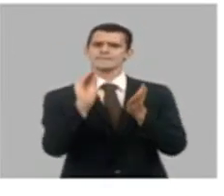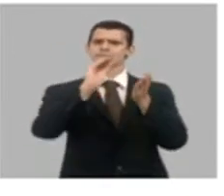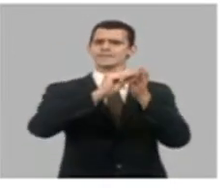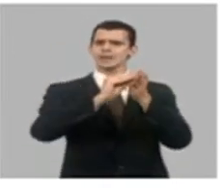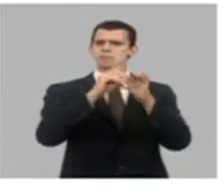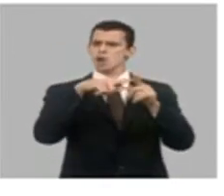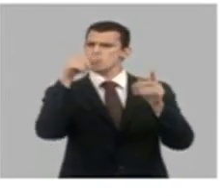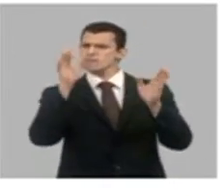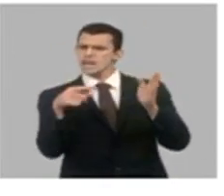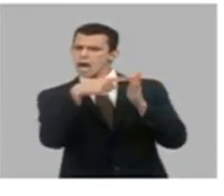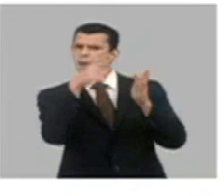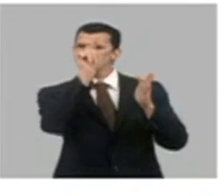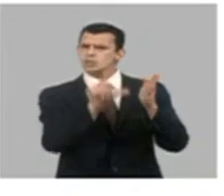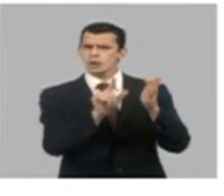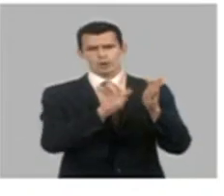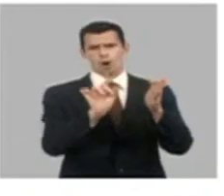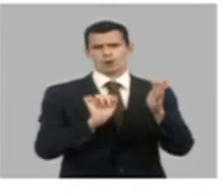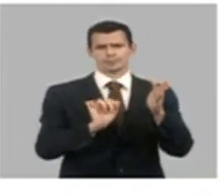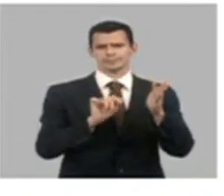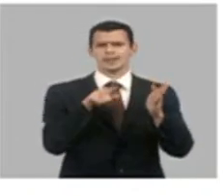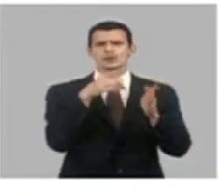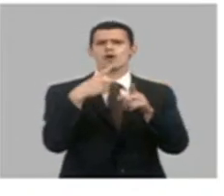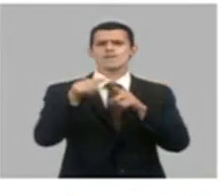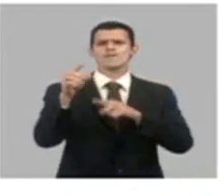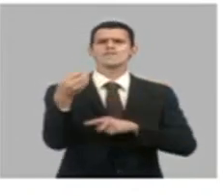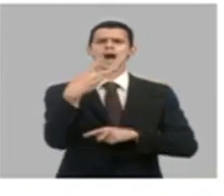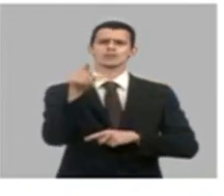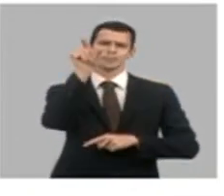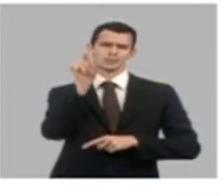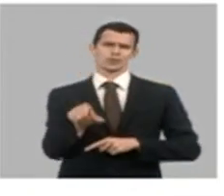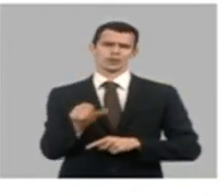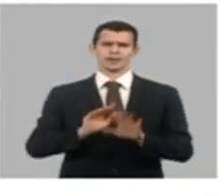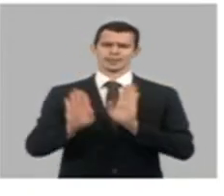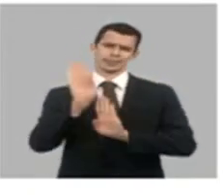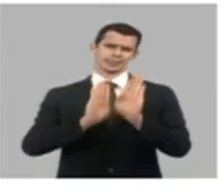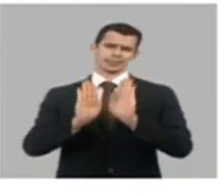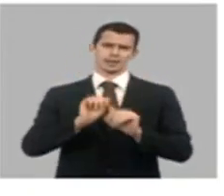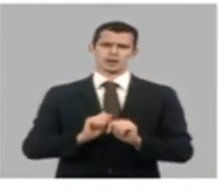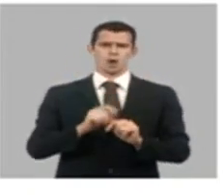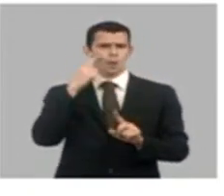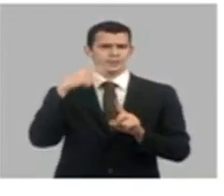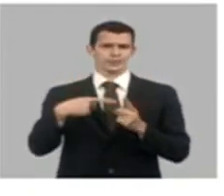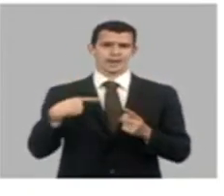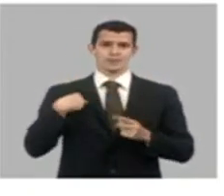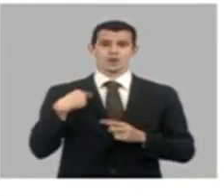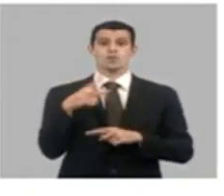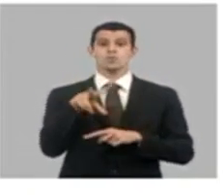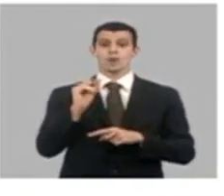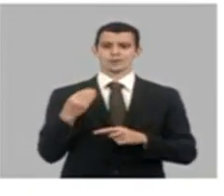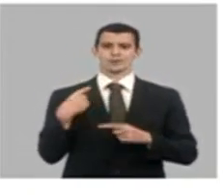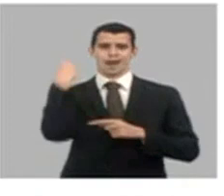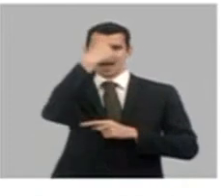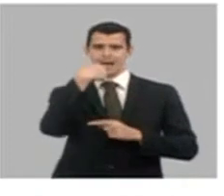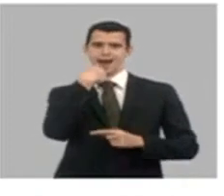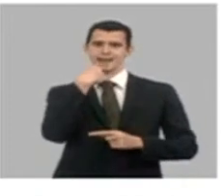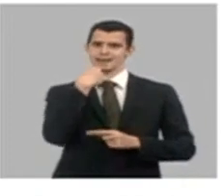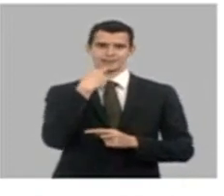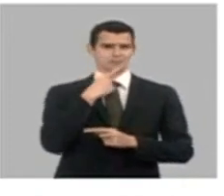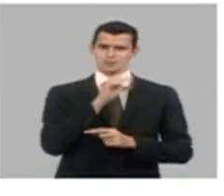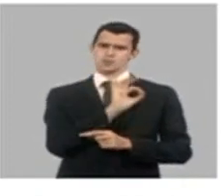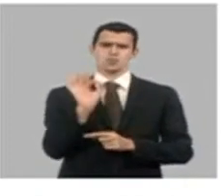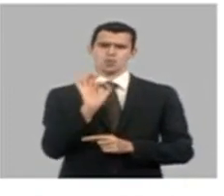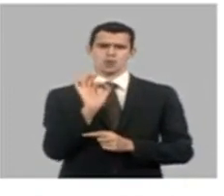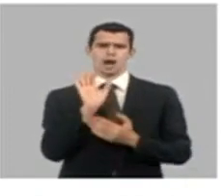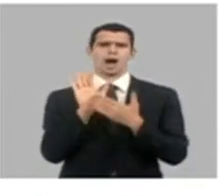sociales distribución de información falsa que afectaba a los demócratas y en especial a bailén en redes